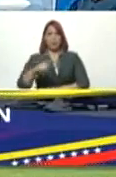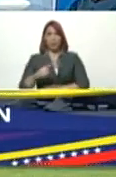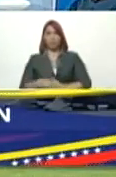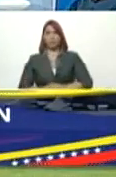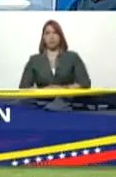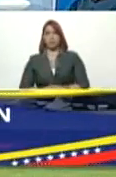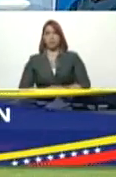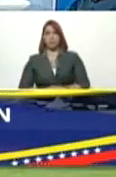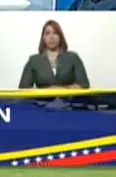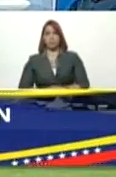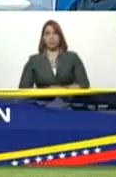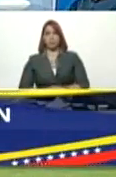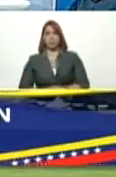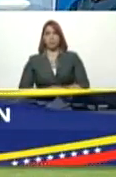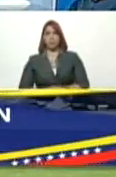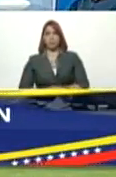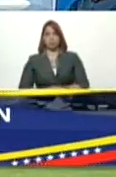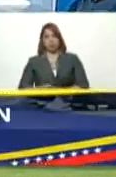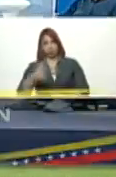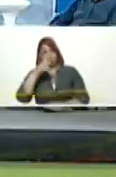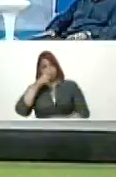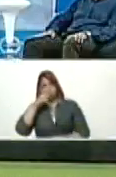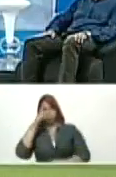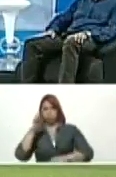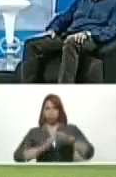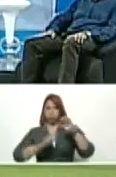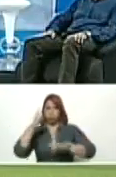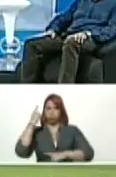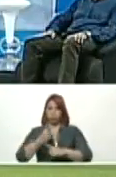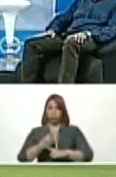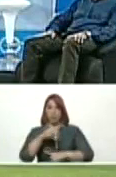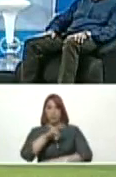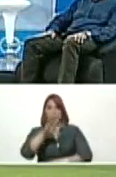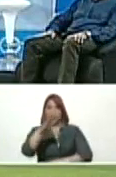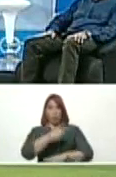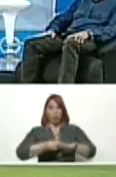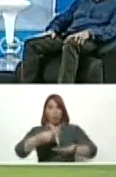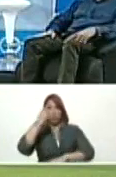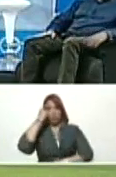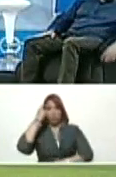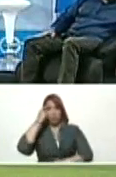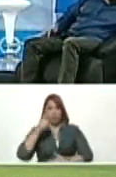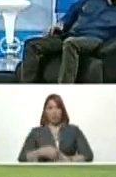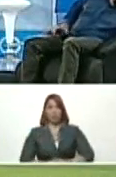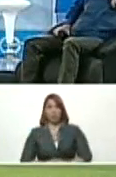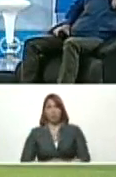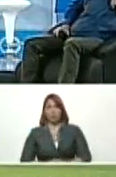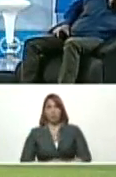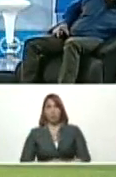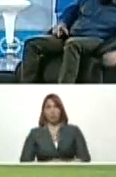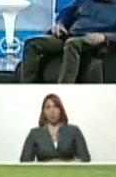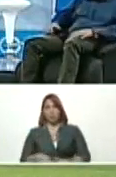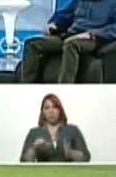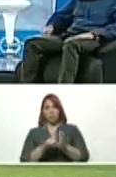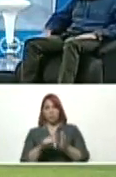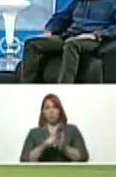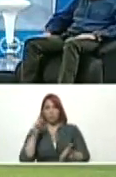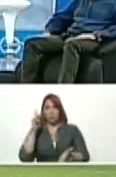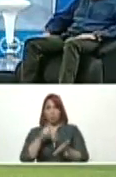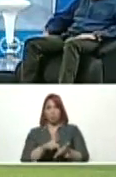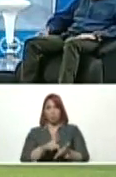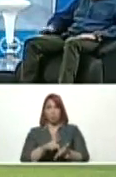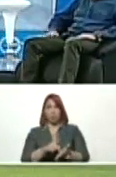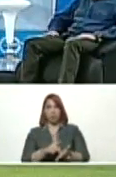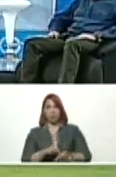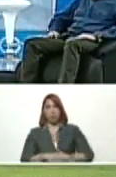su patrullaje motorizado las 24 horas del día, ¿vale? Donde llega el Estado, donde